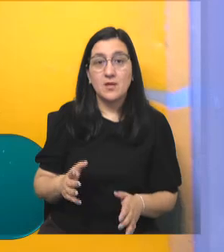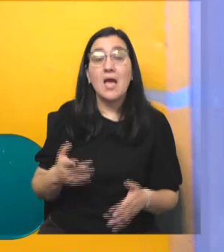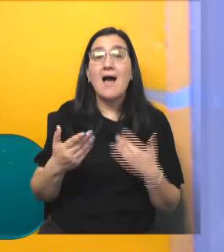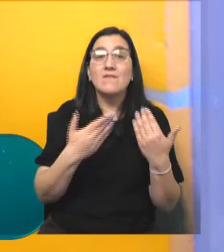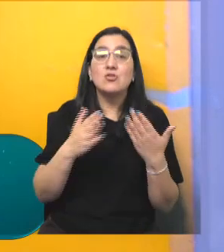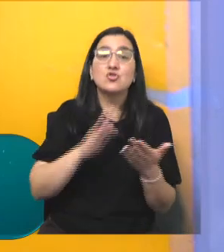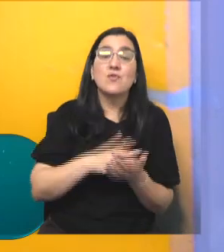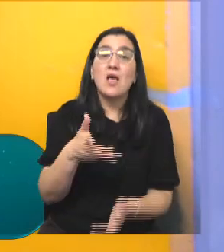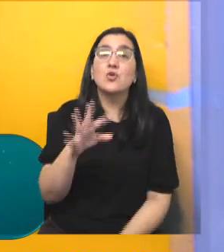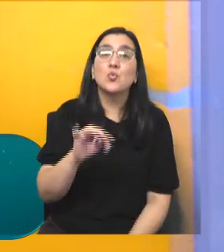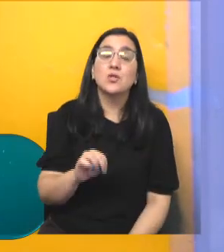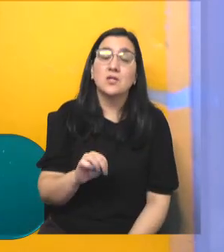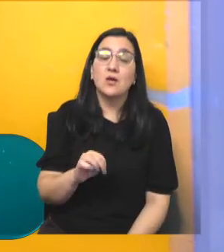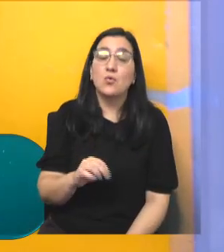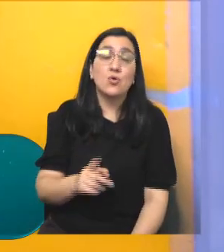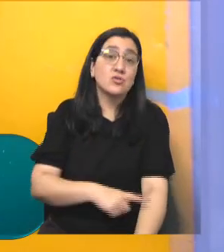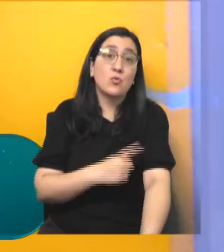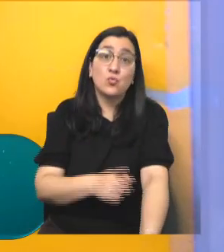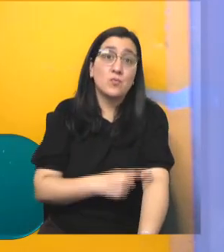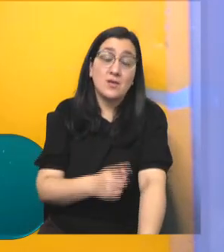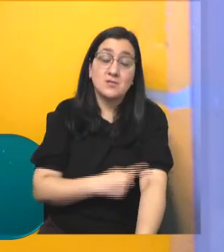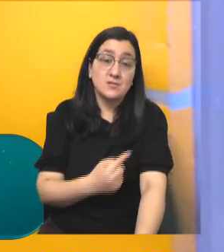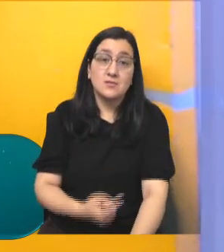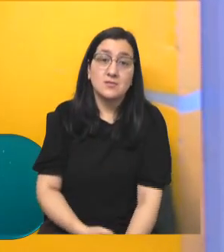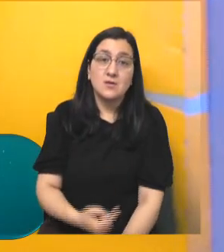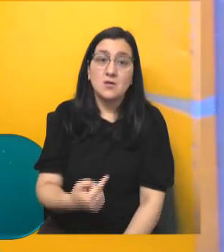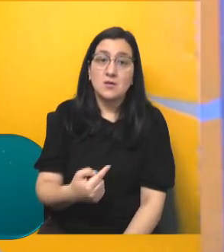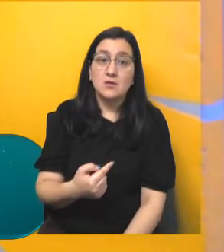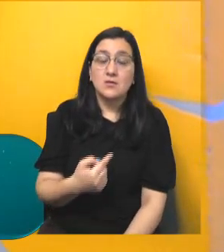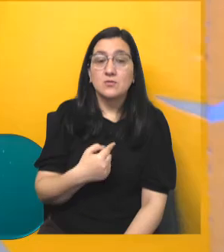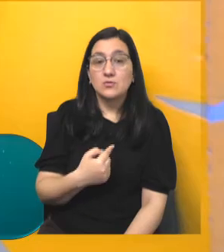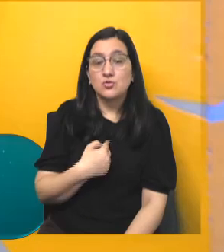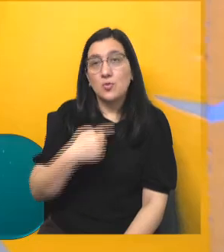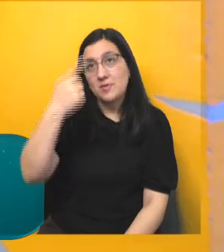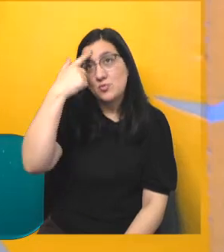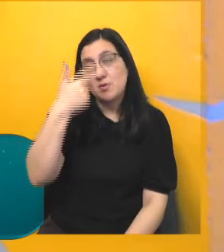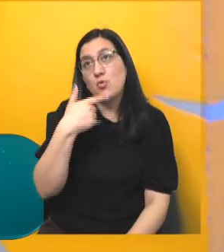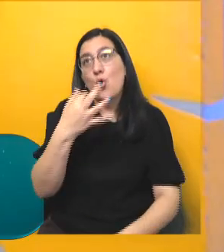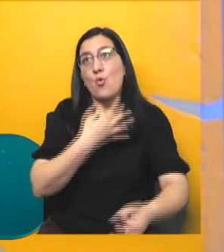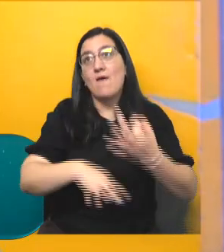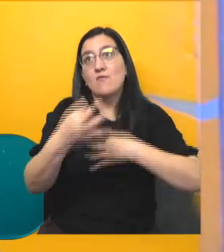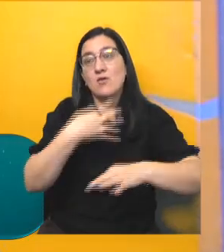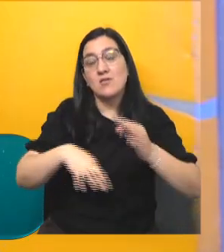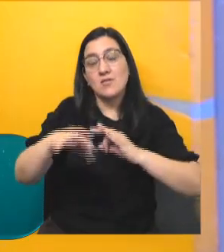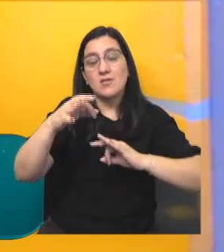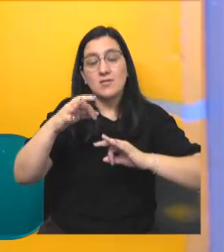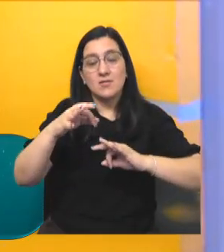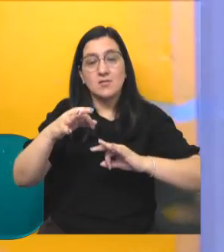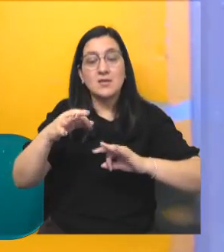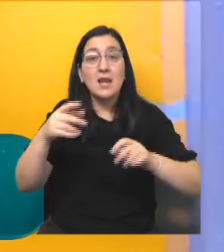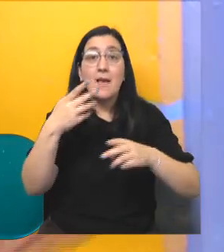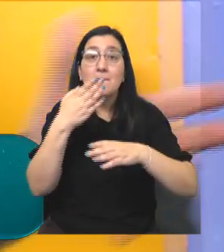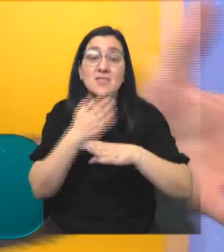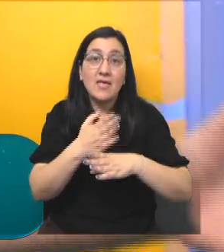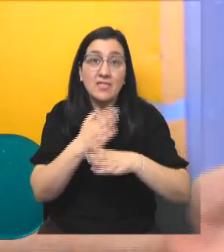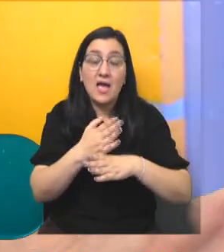hablando de la rutina o lo que uno acostumbra, yo me pongo del otro lado haciendo una obra de teatro y que en la mitad haya una canción, no es